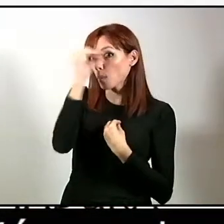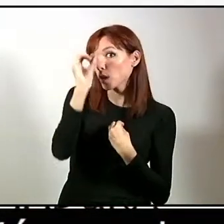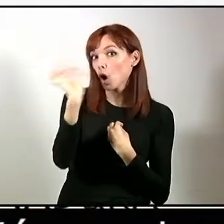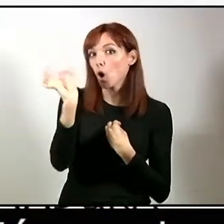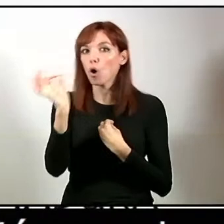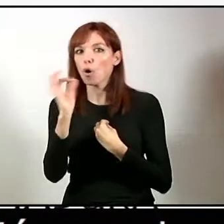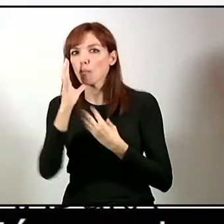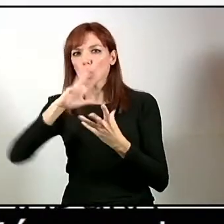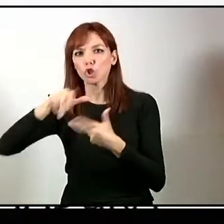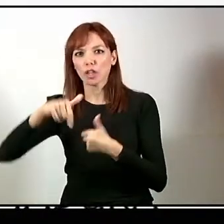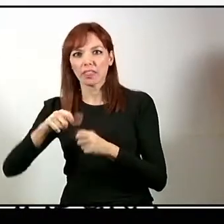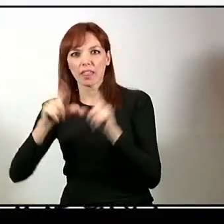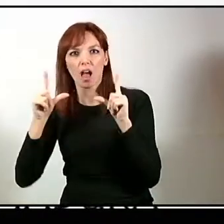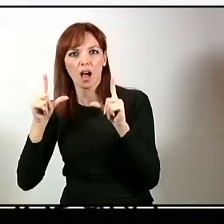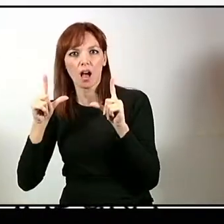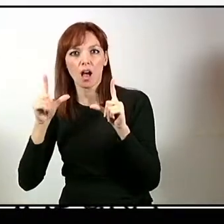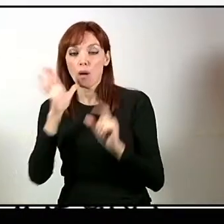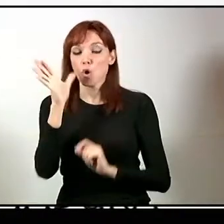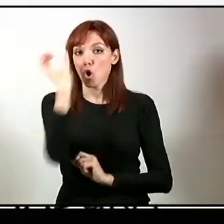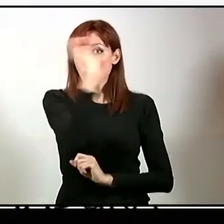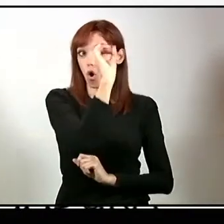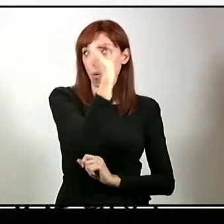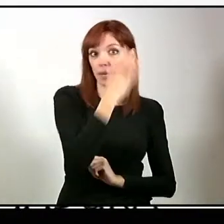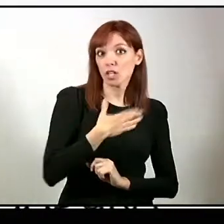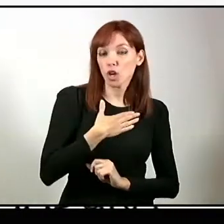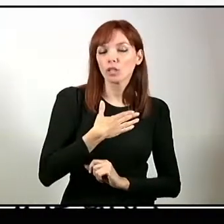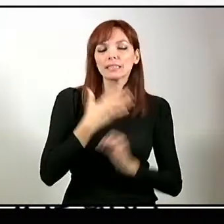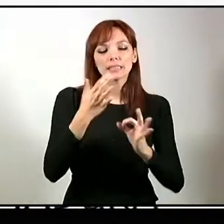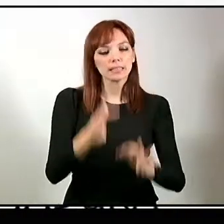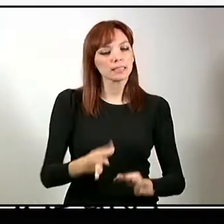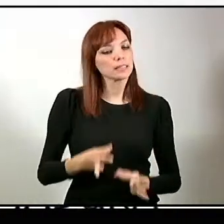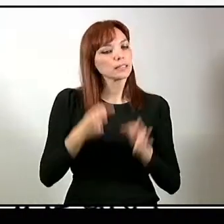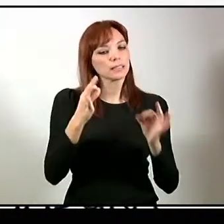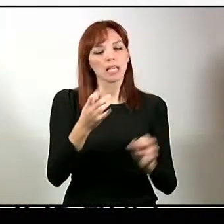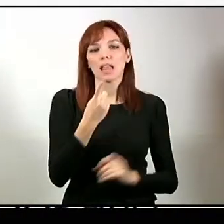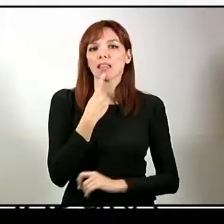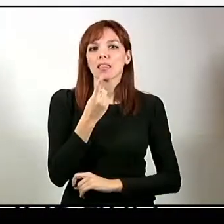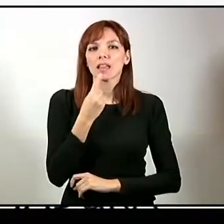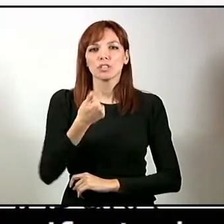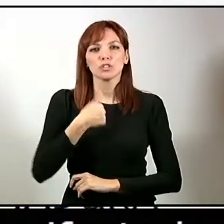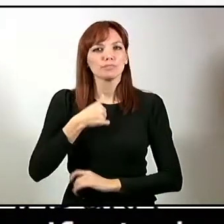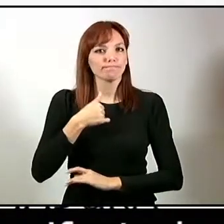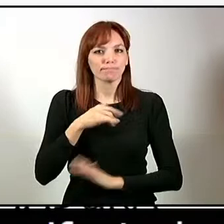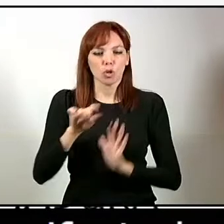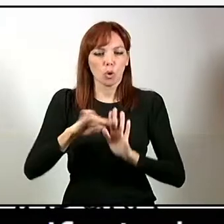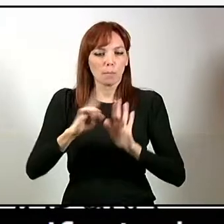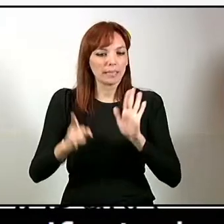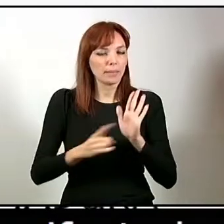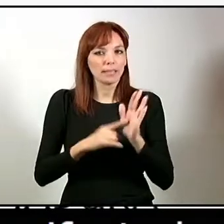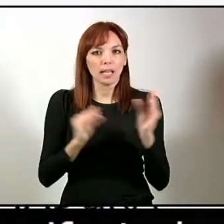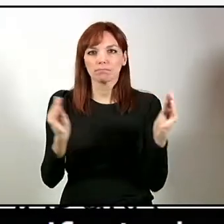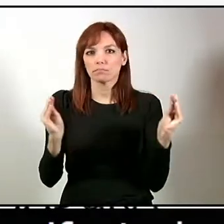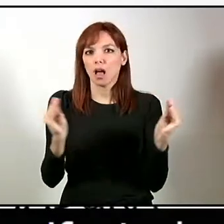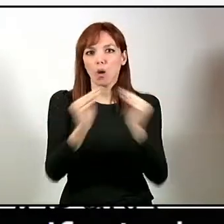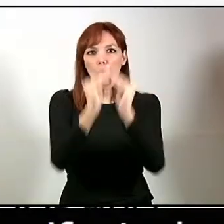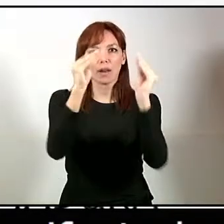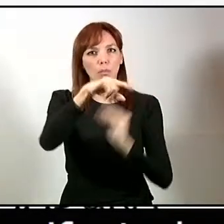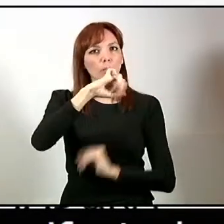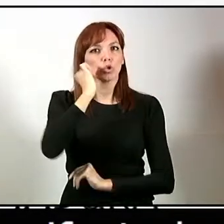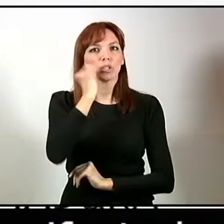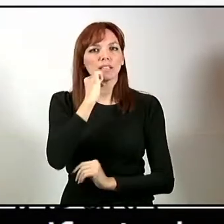DOE? En cuanto a opinión, siempre he manifestado que estoy absolutamente de acuerdo con aquellas